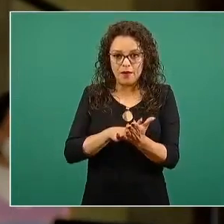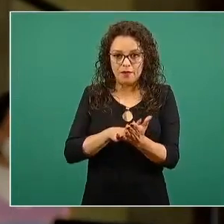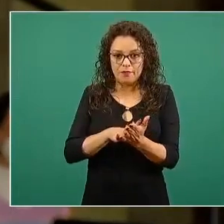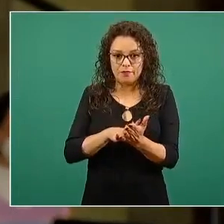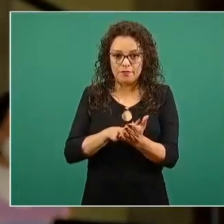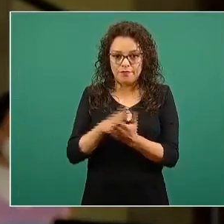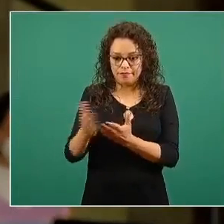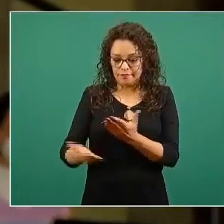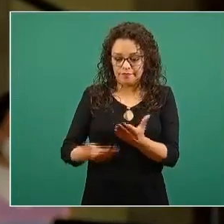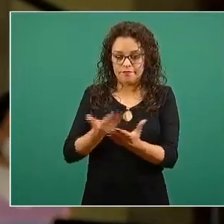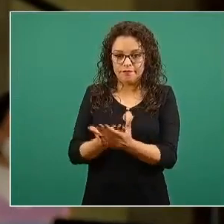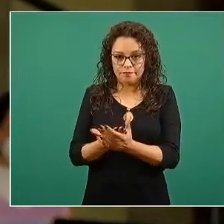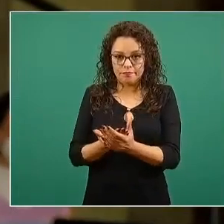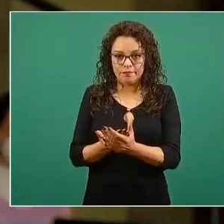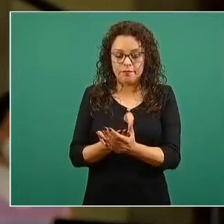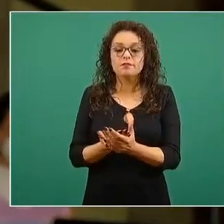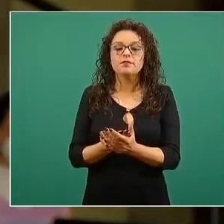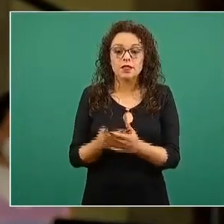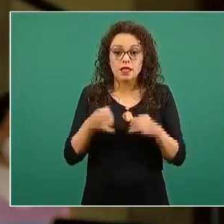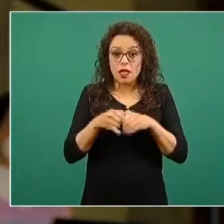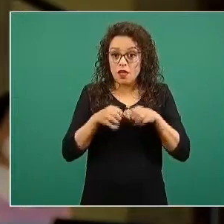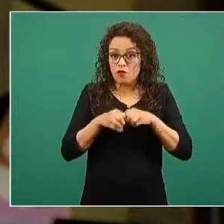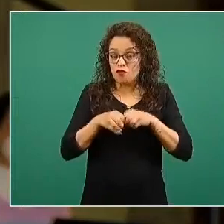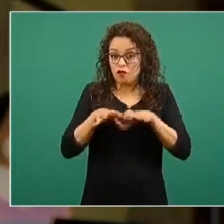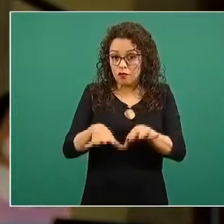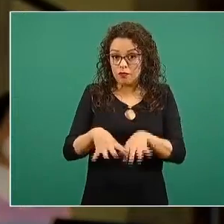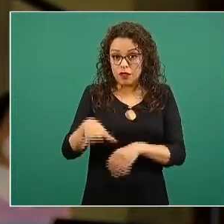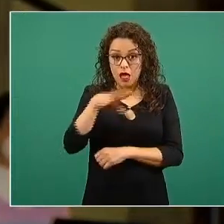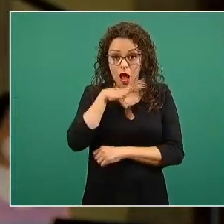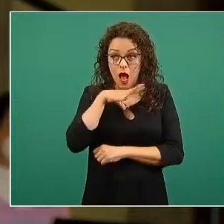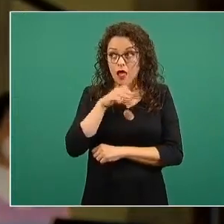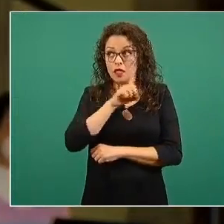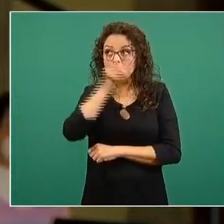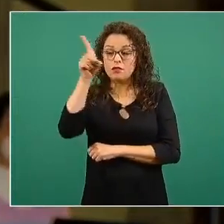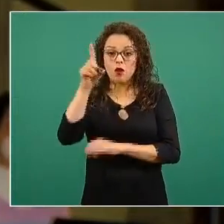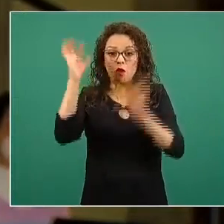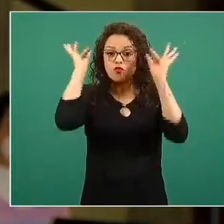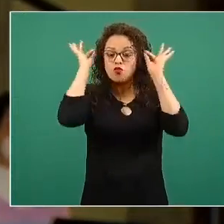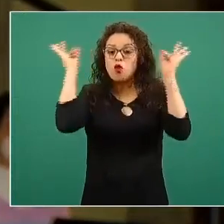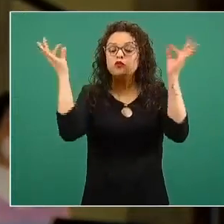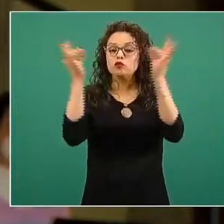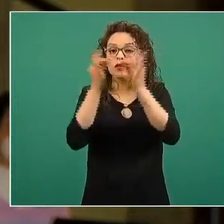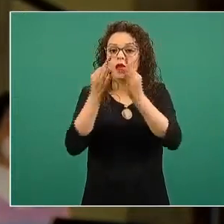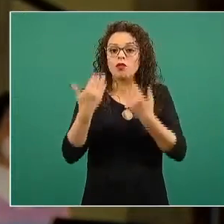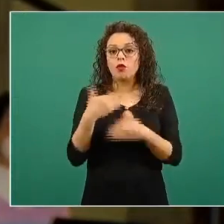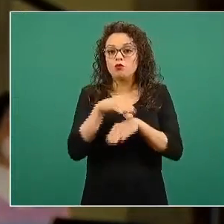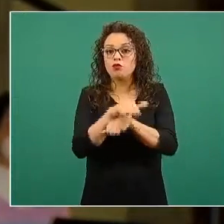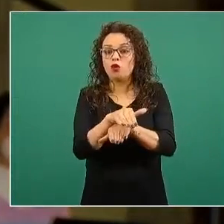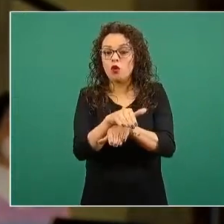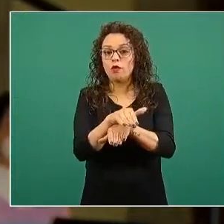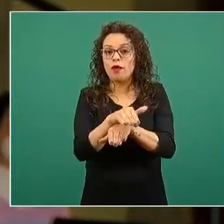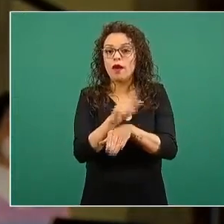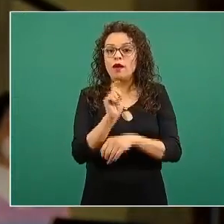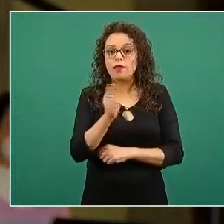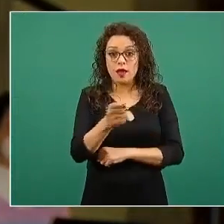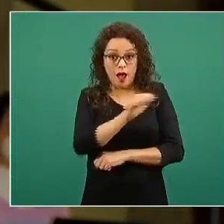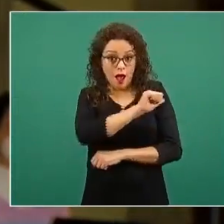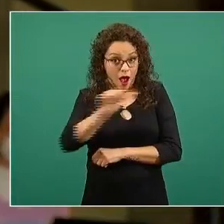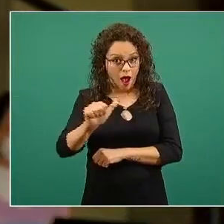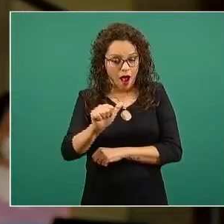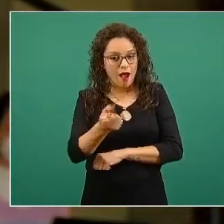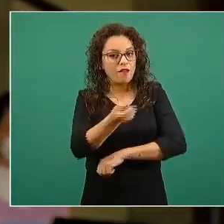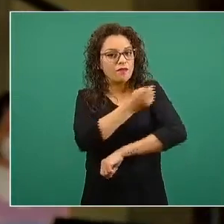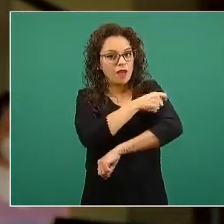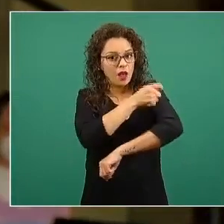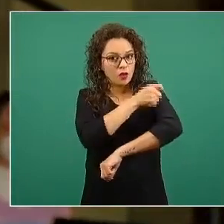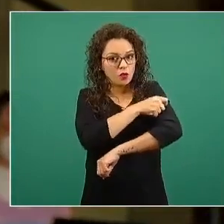que la información que estén obteniendo los consulados en cuanto a las vacunas que estén